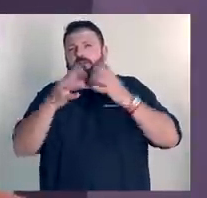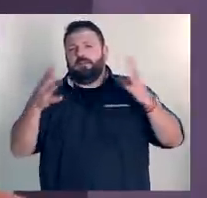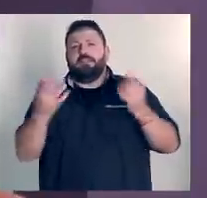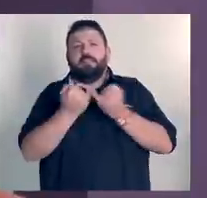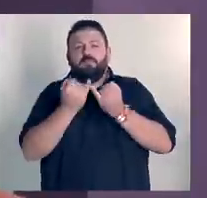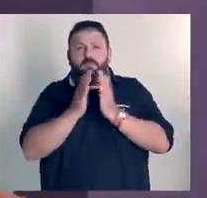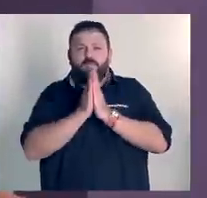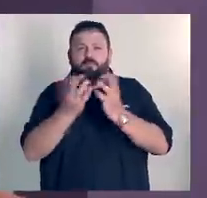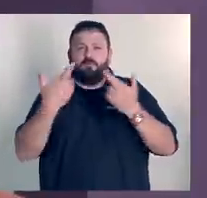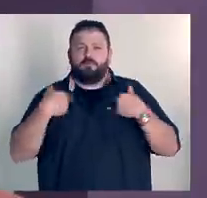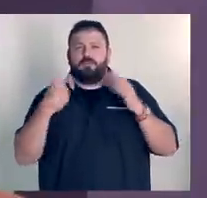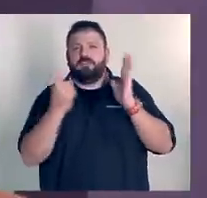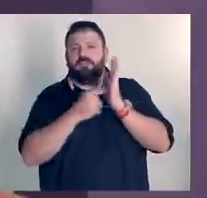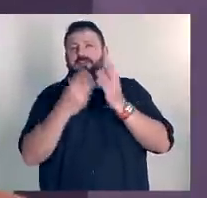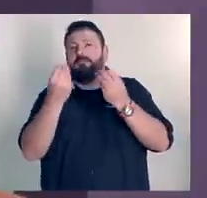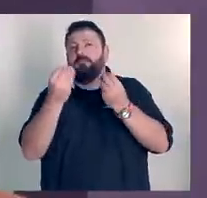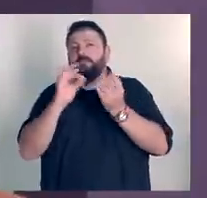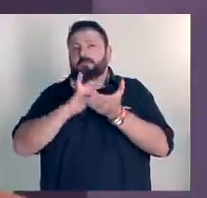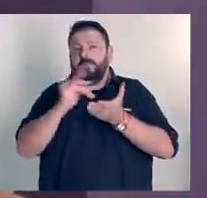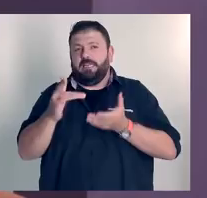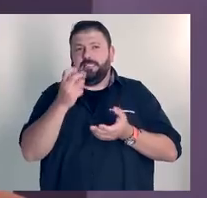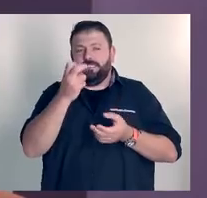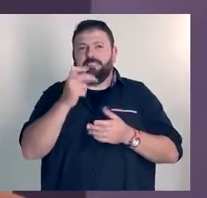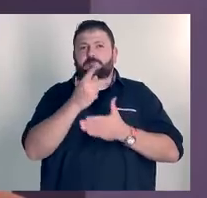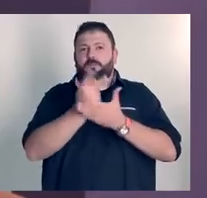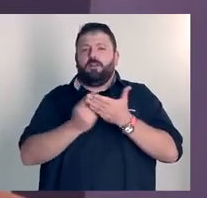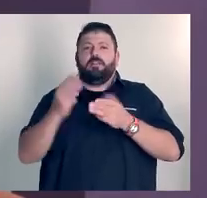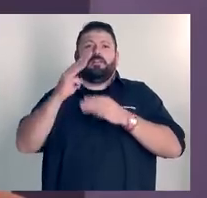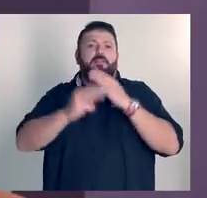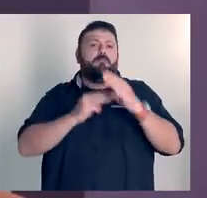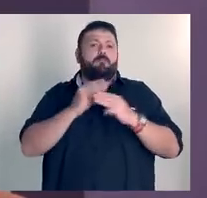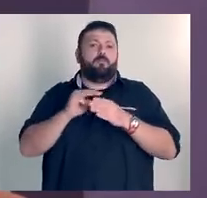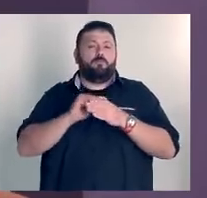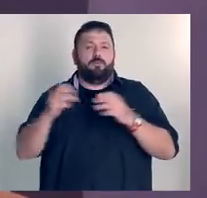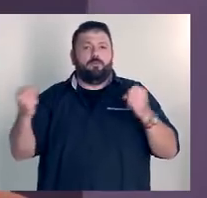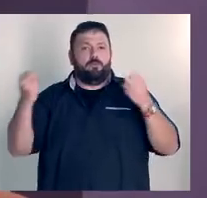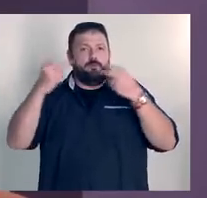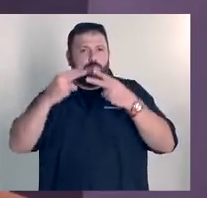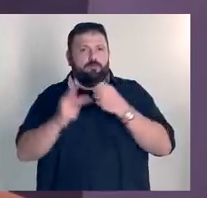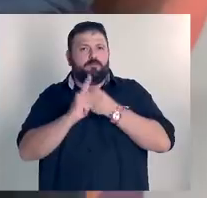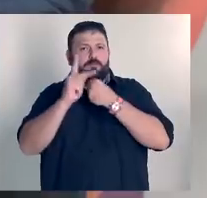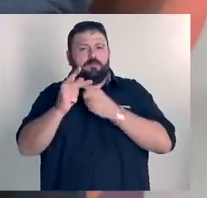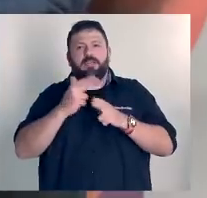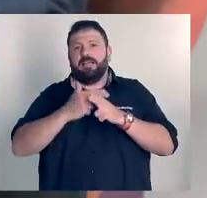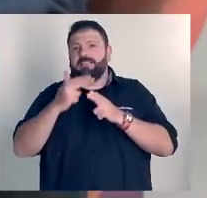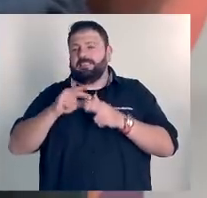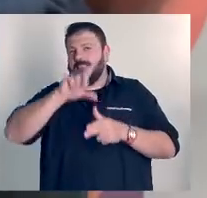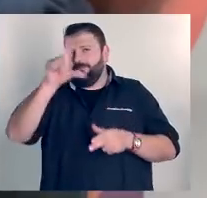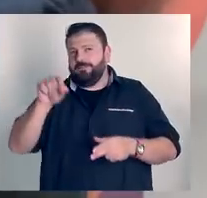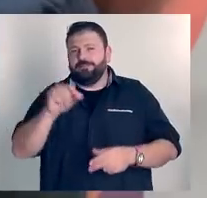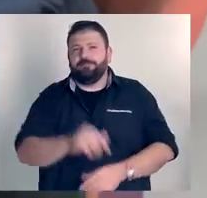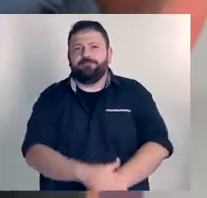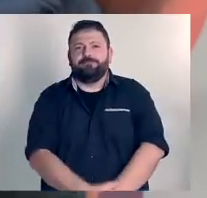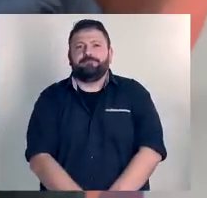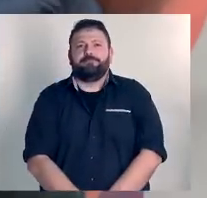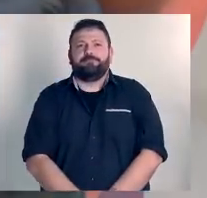un like. Muchísimas gracias por estar en una emisión más de Mundo Morado y nos vemos en la próxima. Hasta la próxima. Hasta luego.